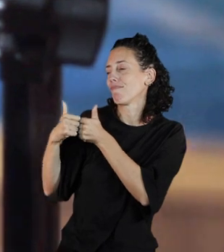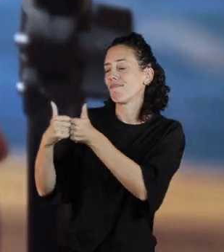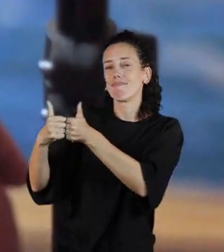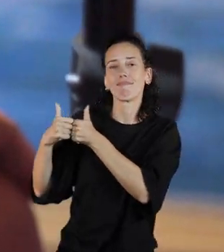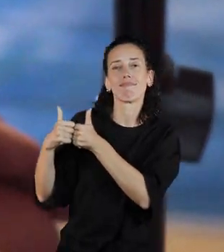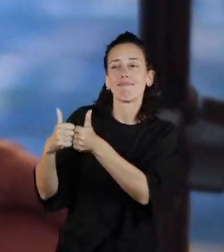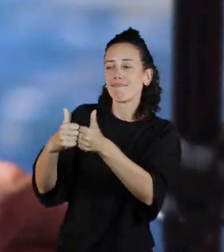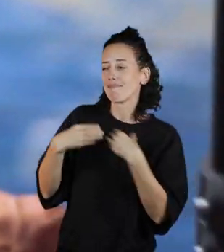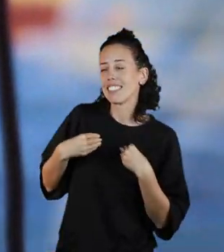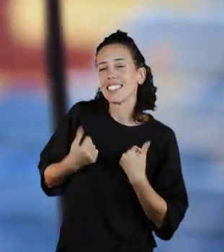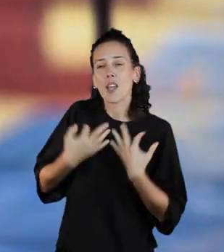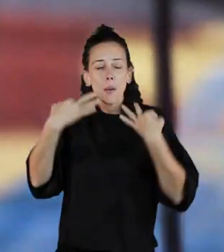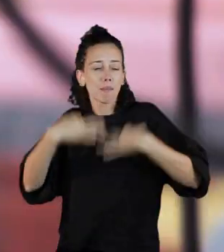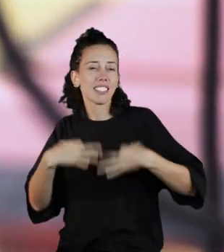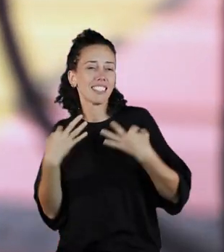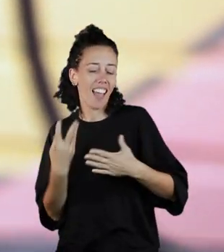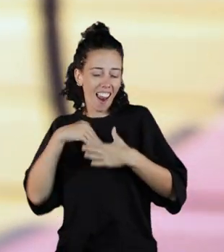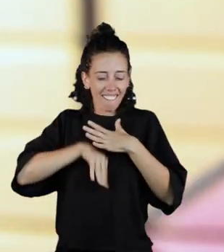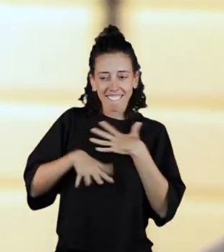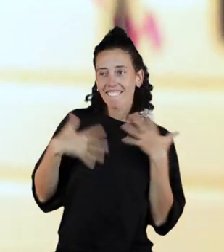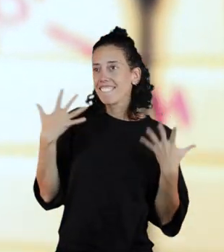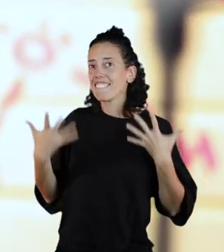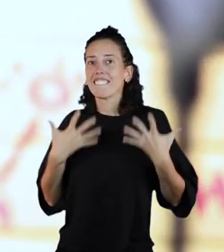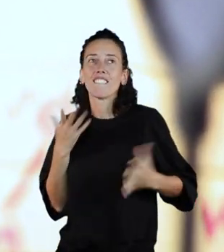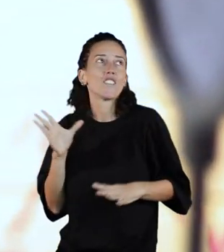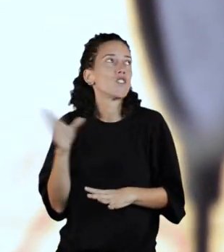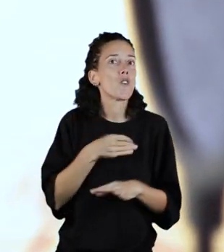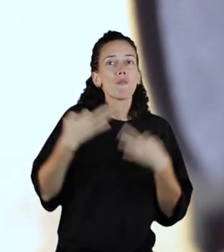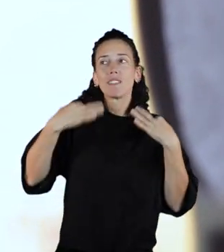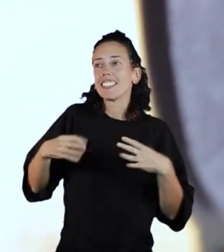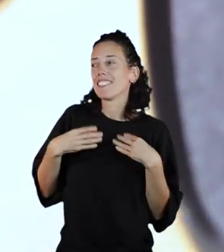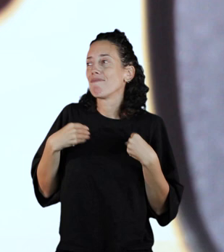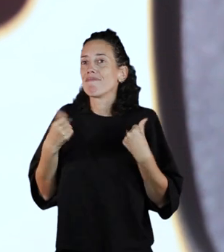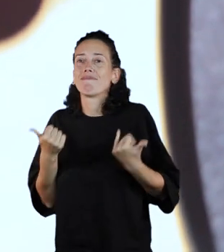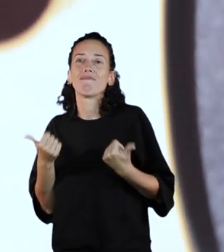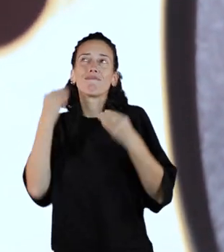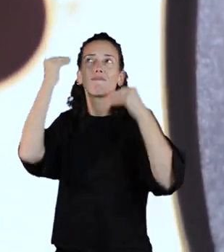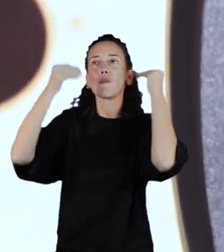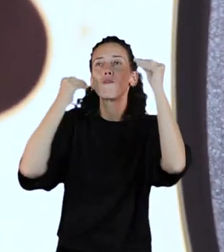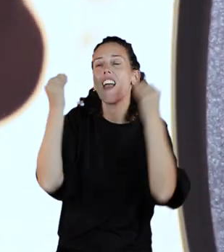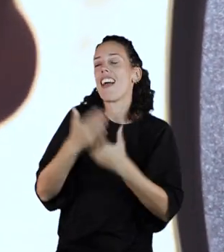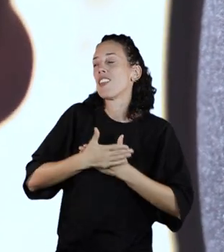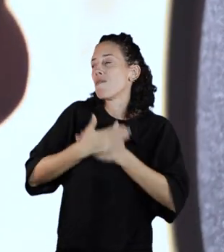que es y me sentía especial y sentía que todo era especial.